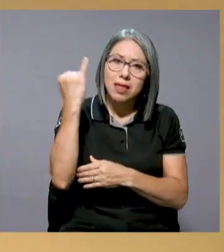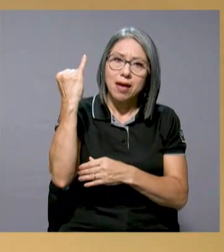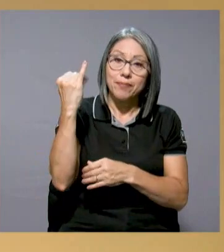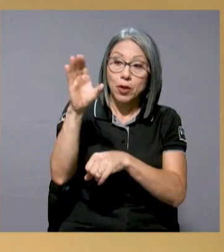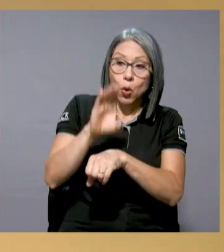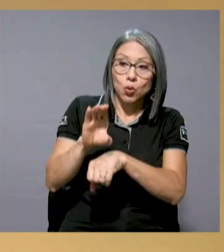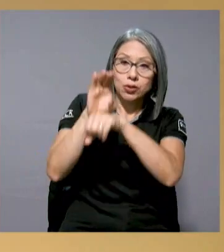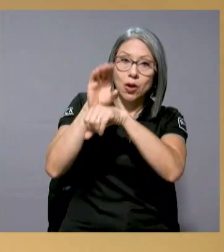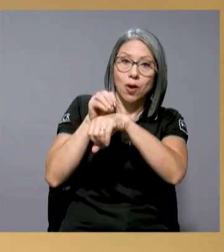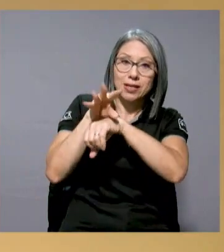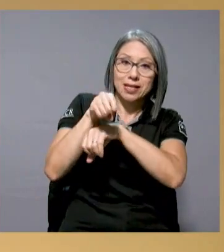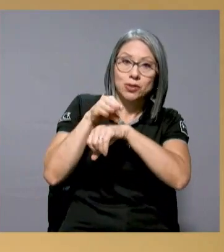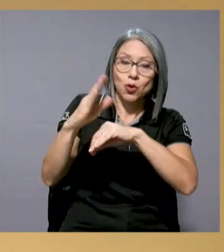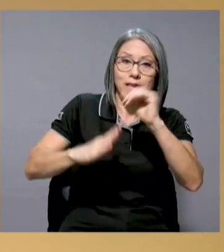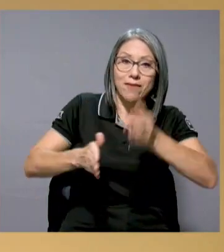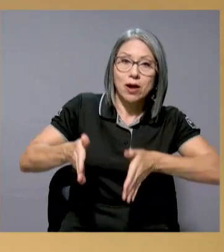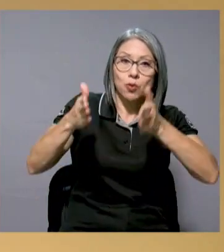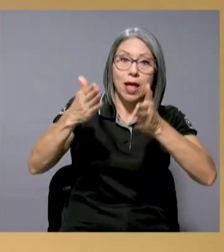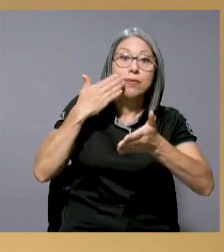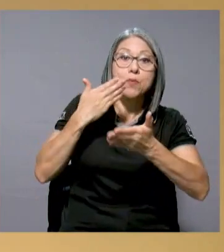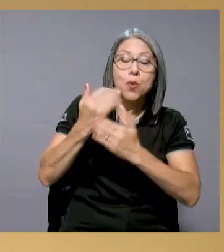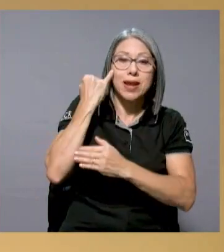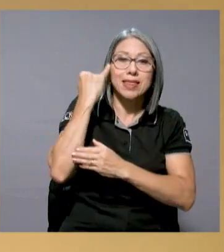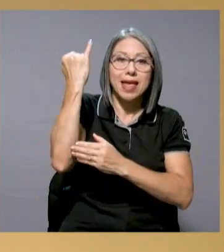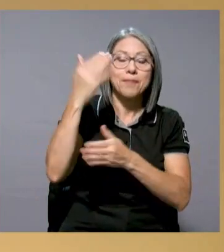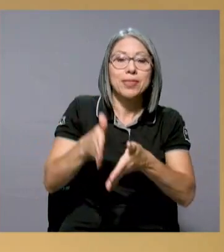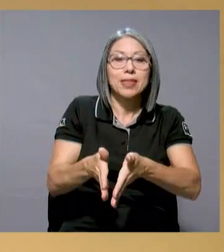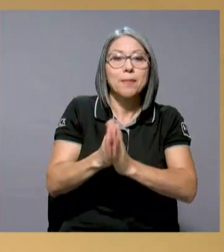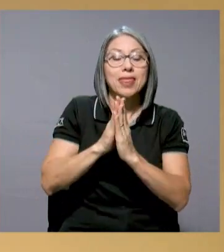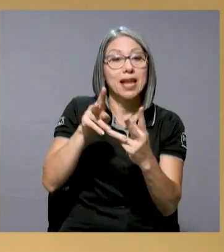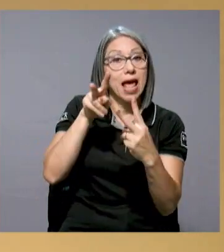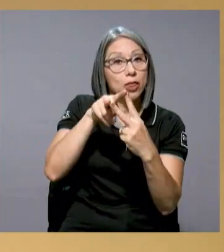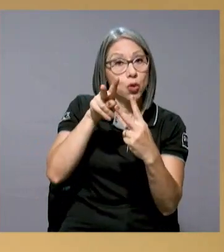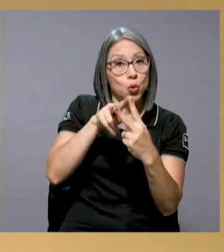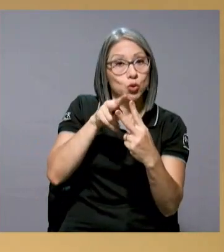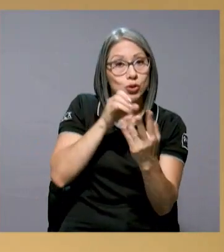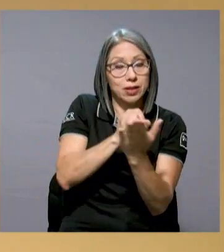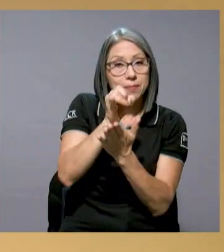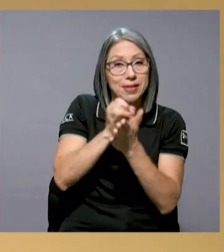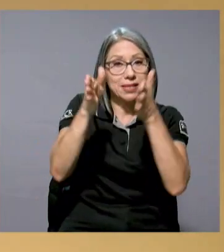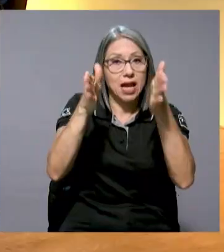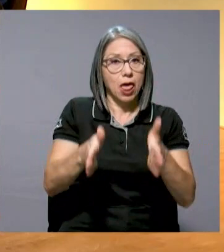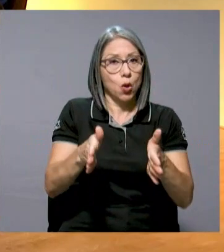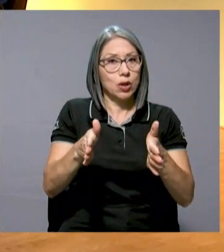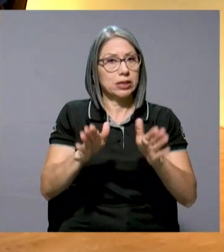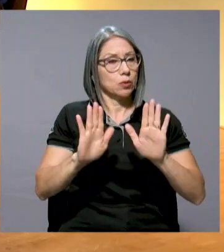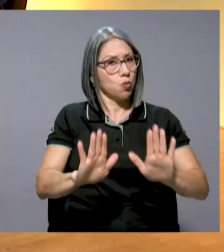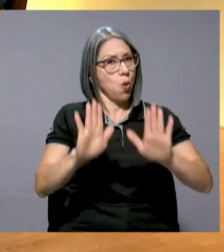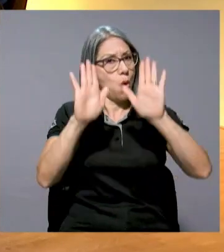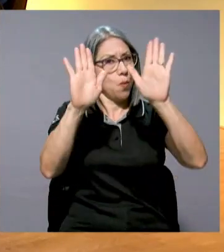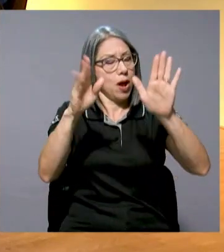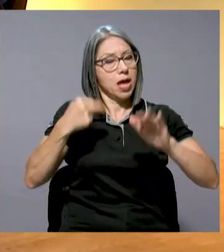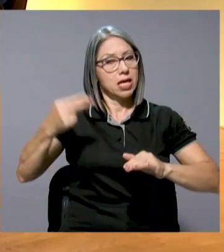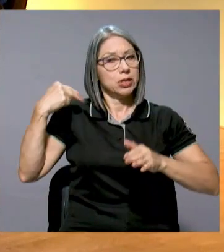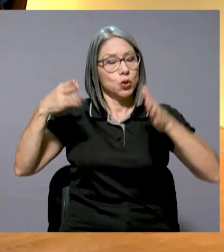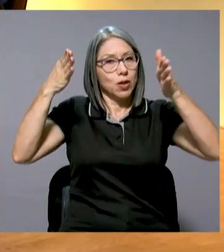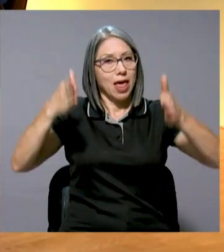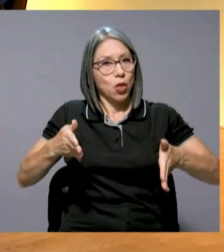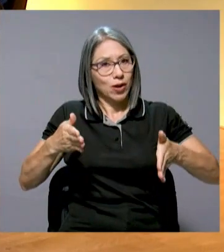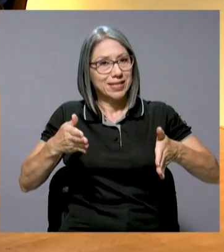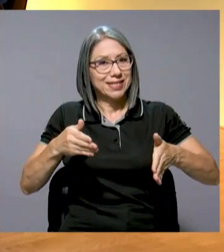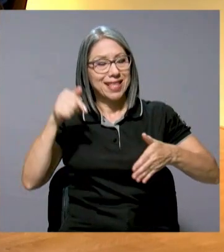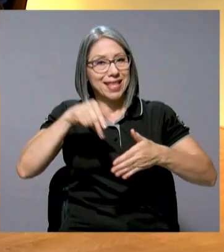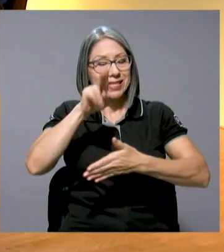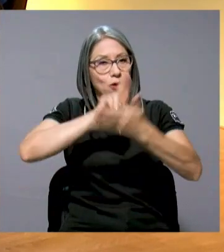de la Facultad de pedirle a dos de los grandes investigadores que tiene esta universidad, historiadores, don David Díaz y don Ronnie